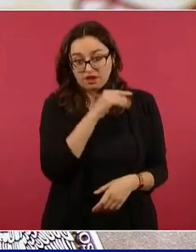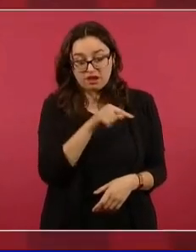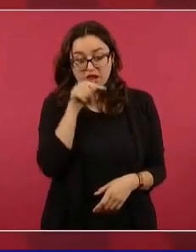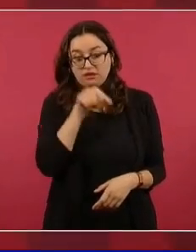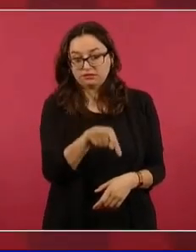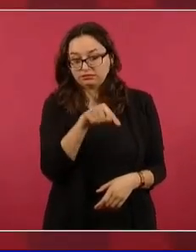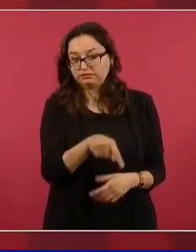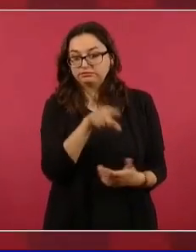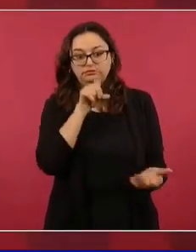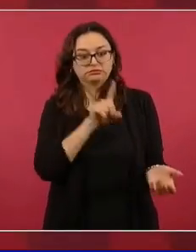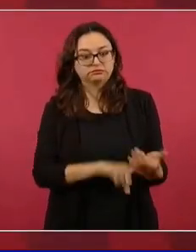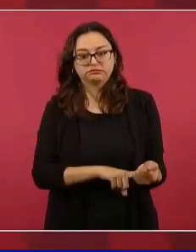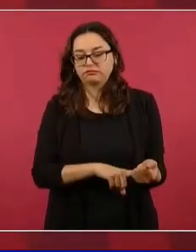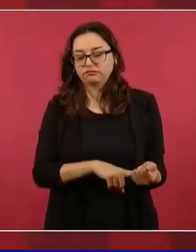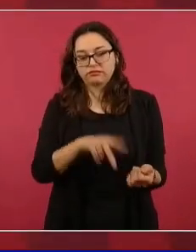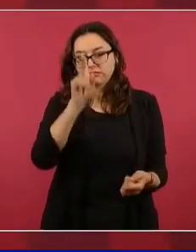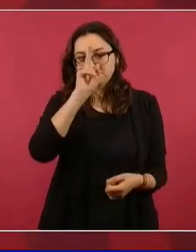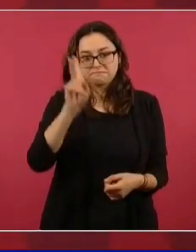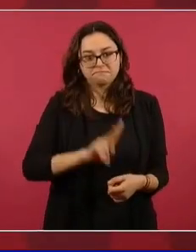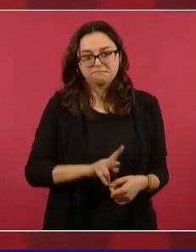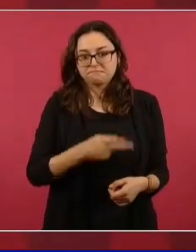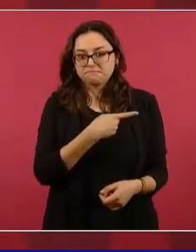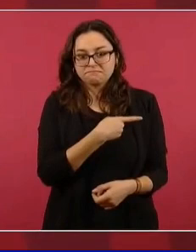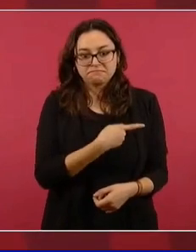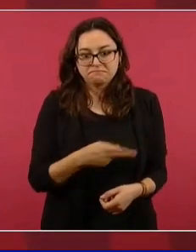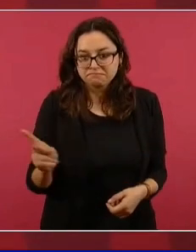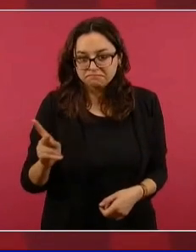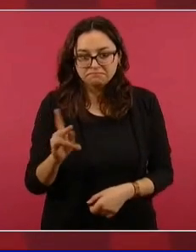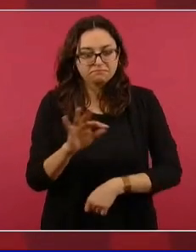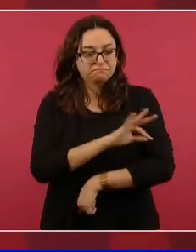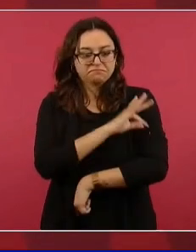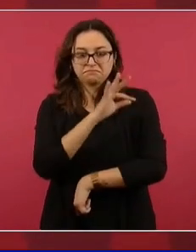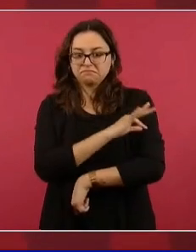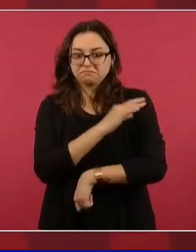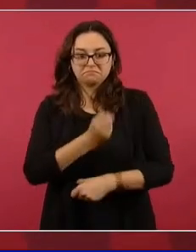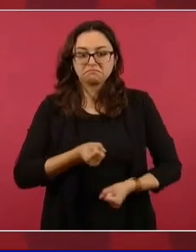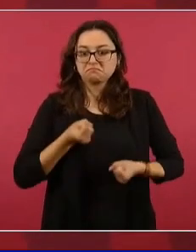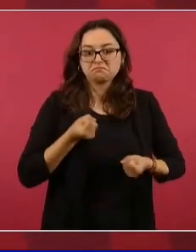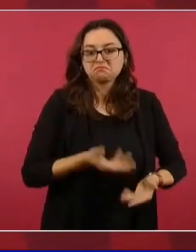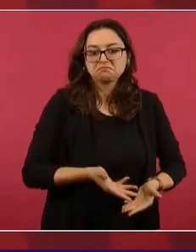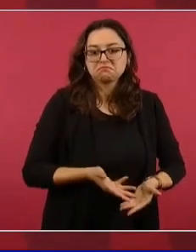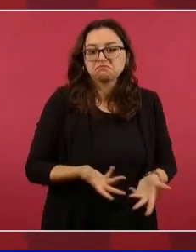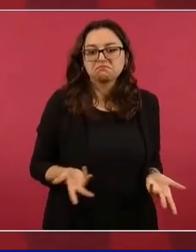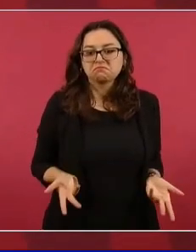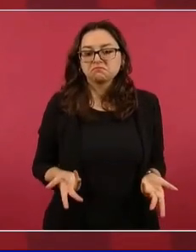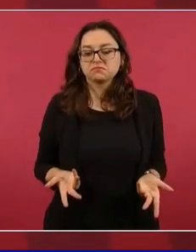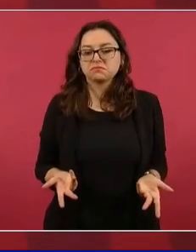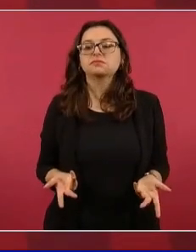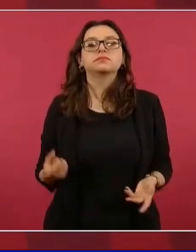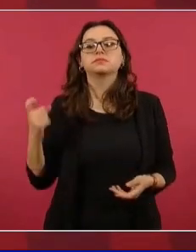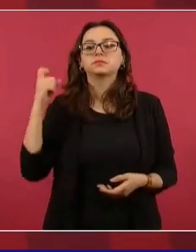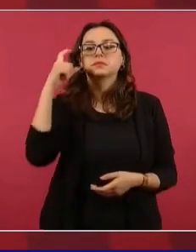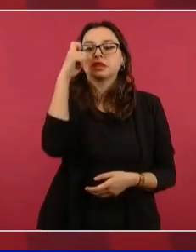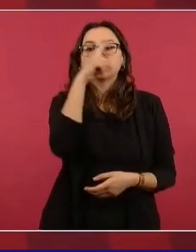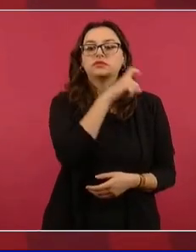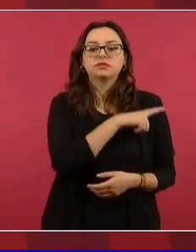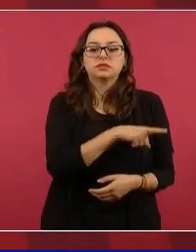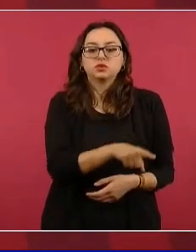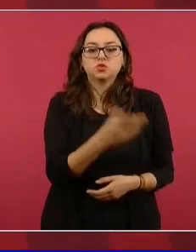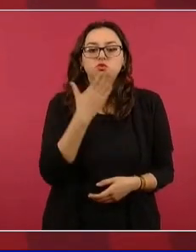predecible, por la experiencia que ha ocurrido en otras epidemias, que iban a tener muy difícil el acceso a las